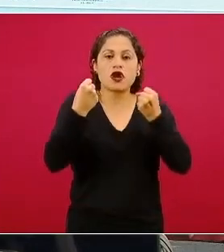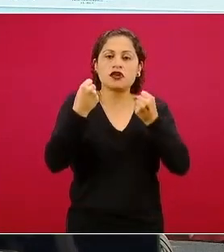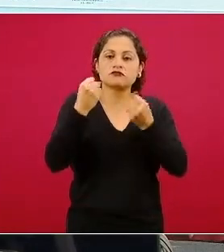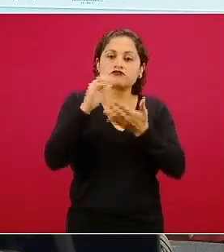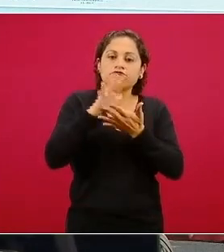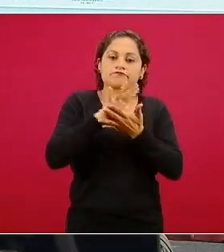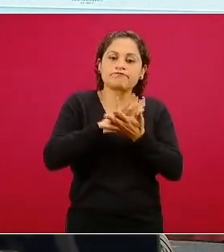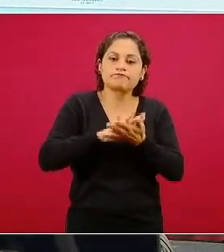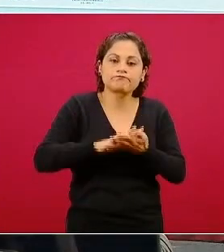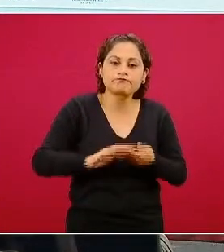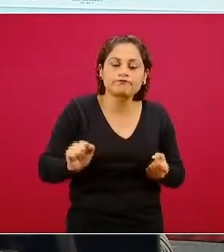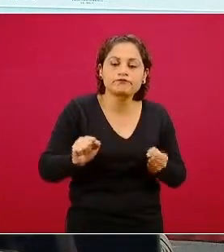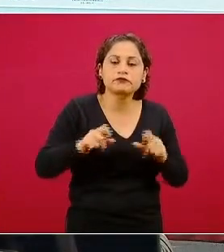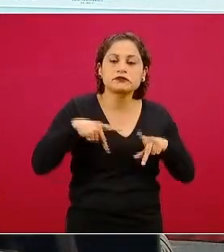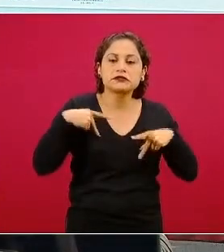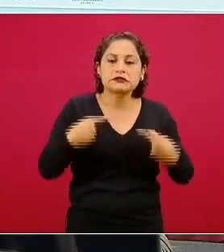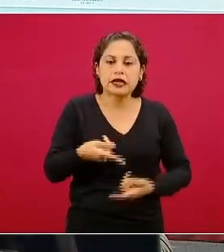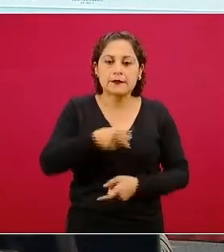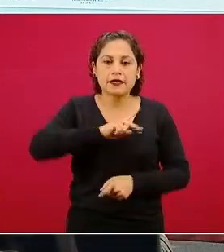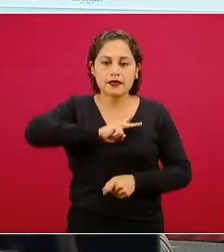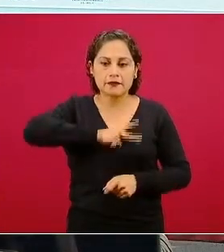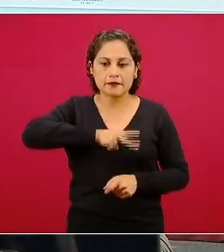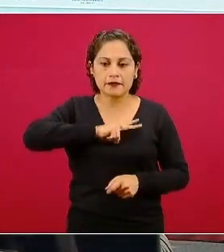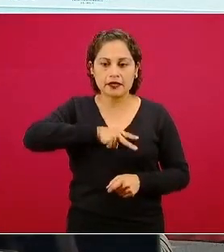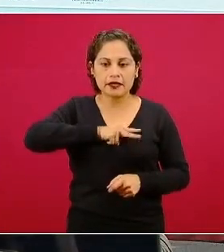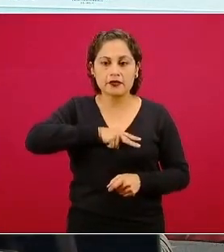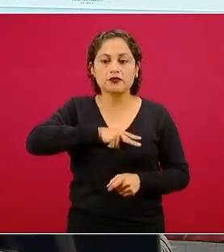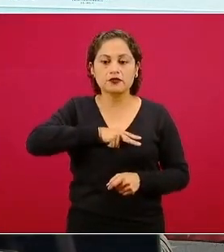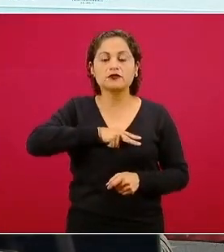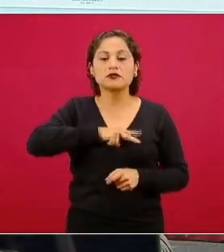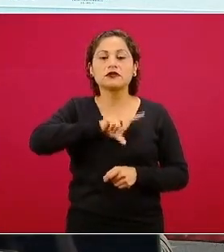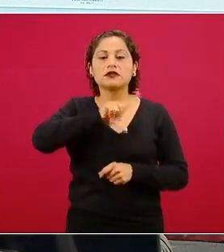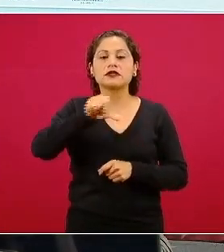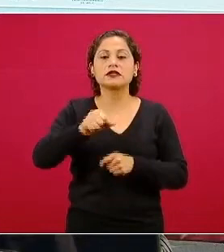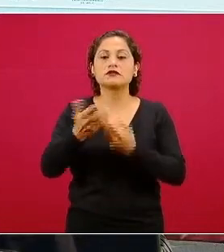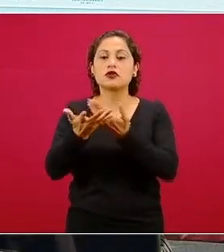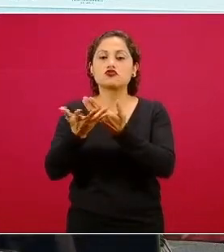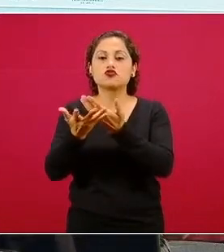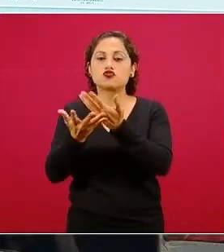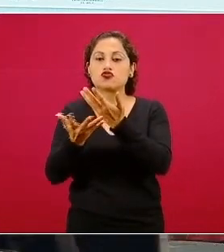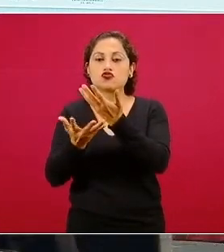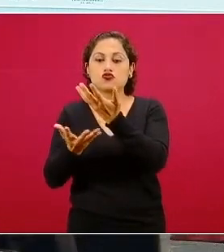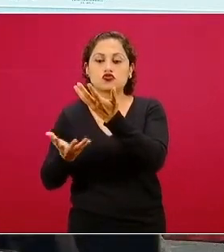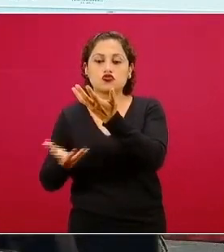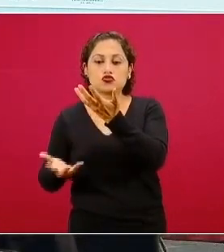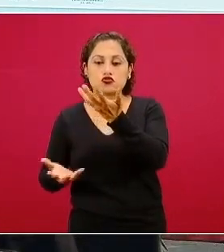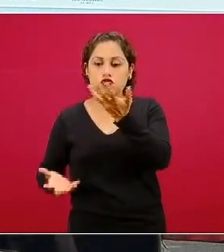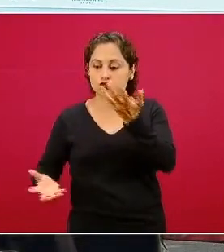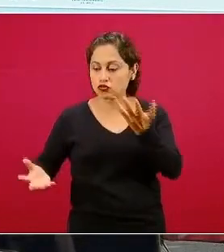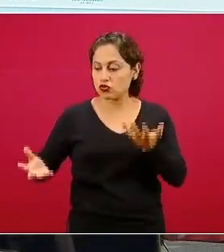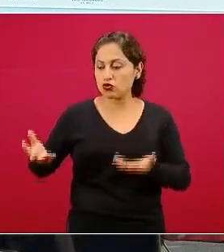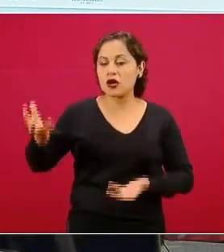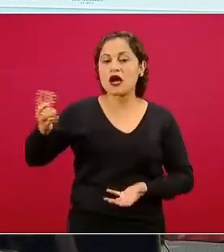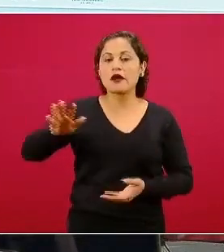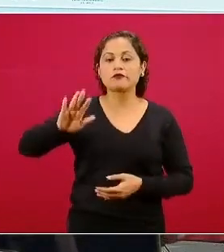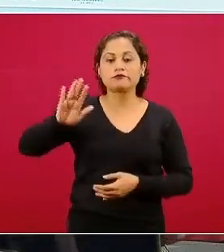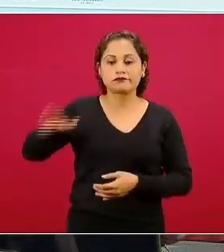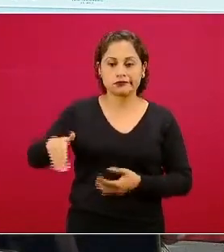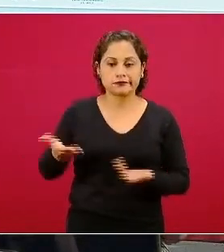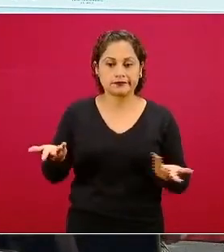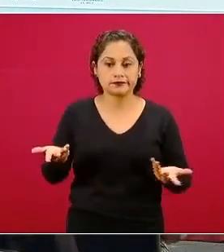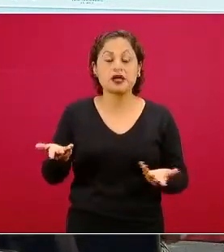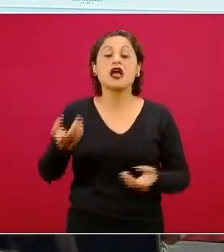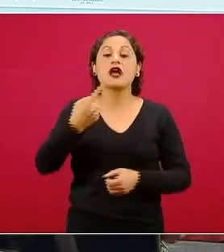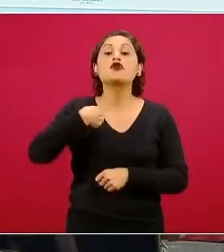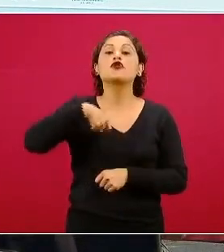lo decantan, y aquí lo vemos ya que se cae, y aquí está dividido. Entonces, lo que le aplicamos a las personas,